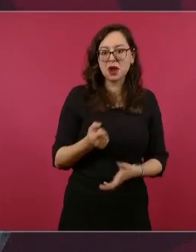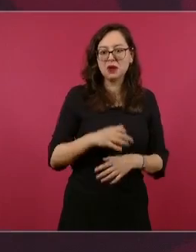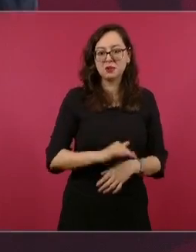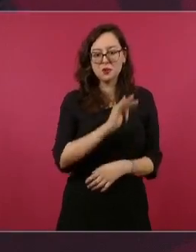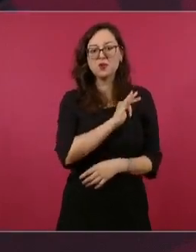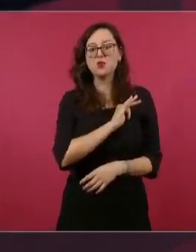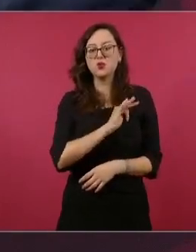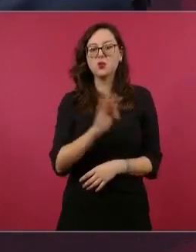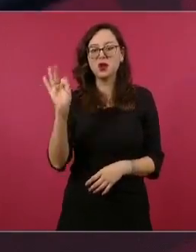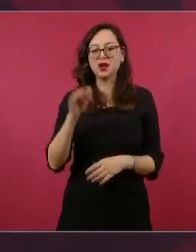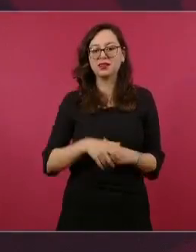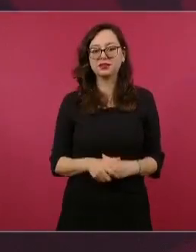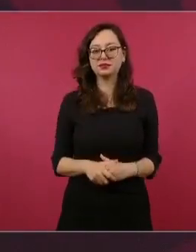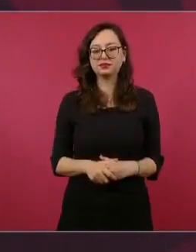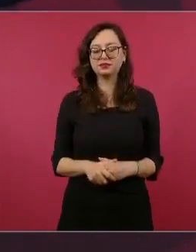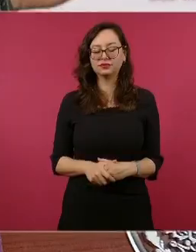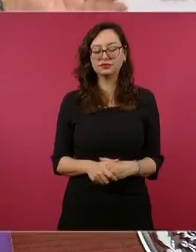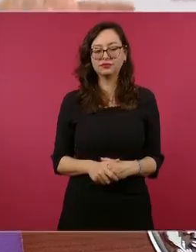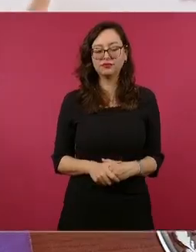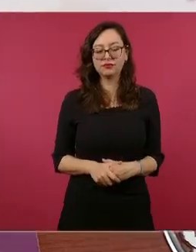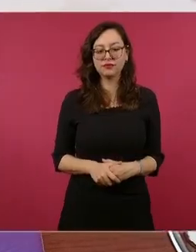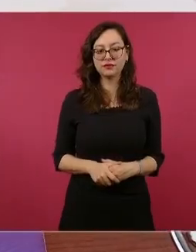no que